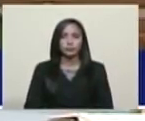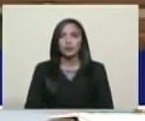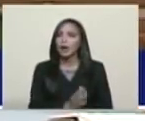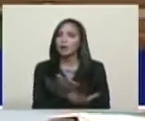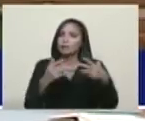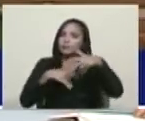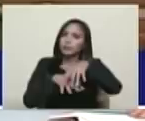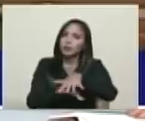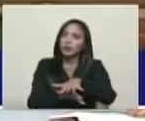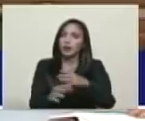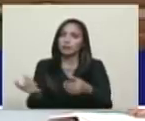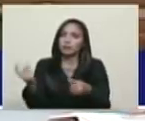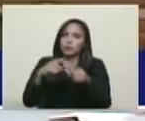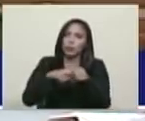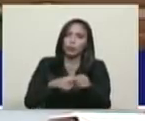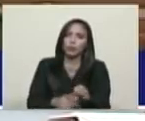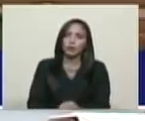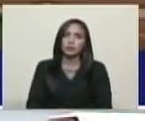incluyente,